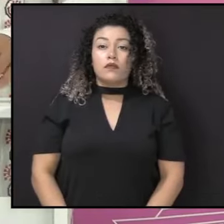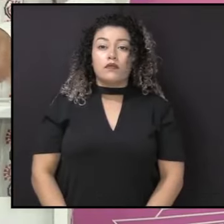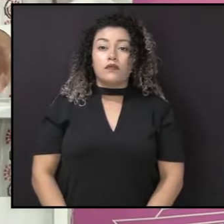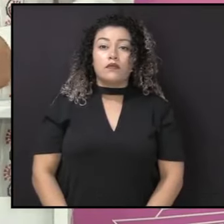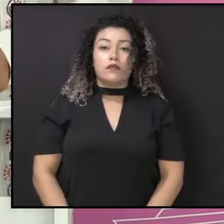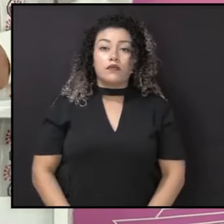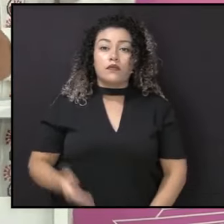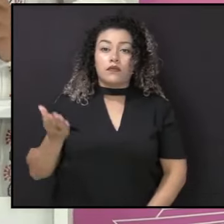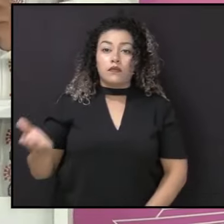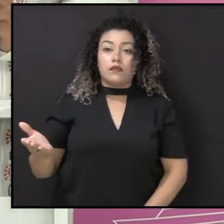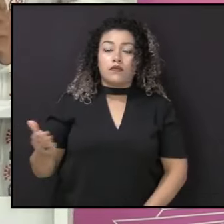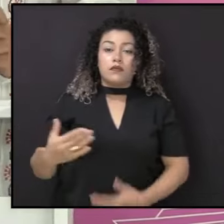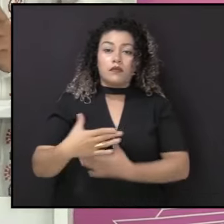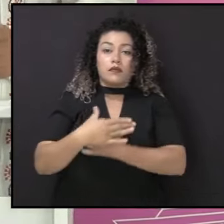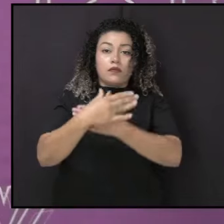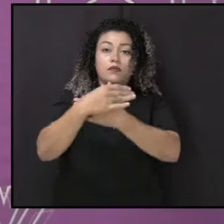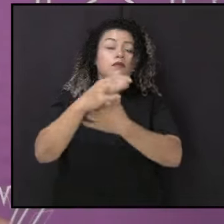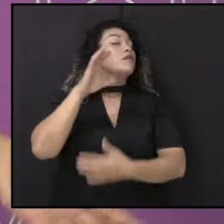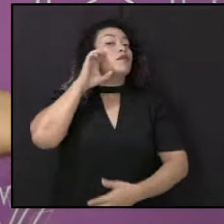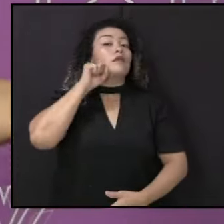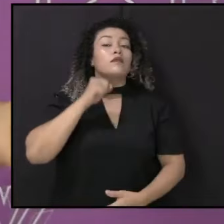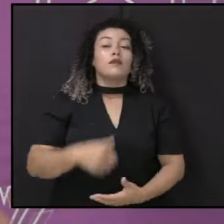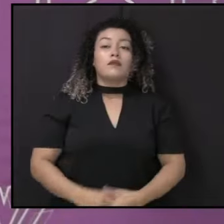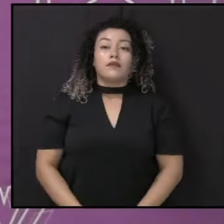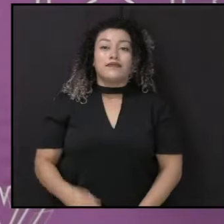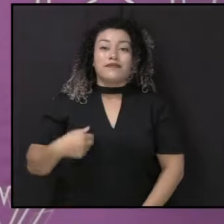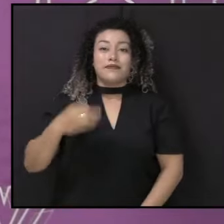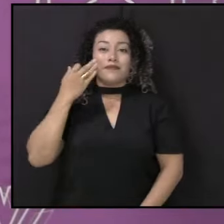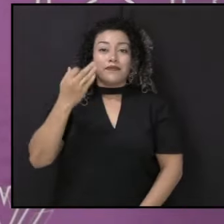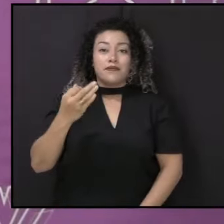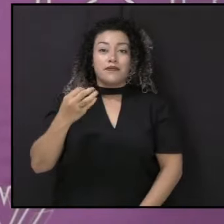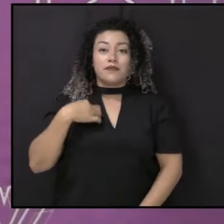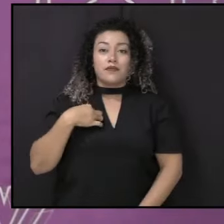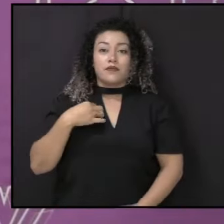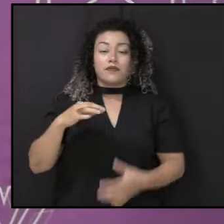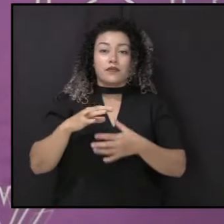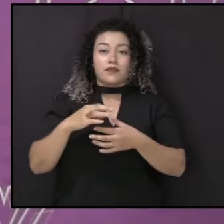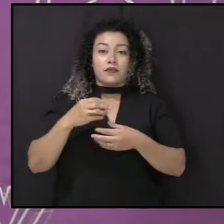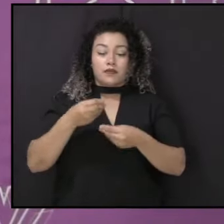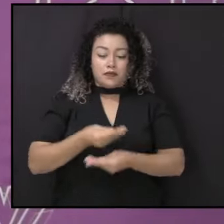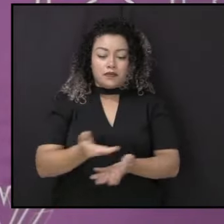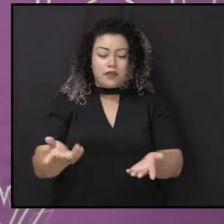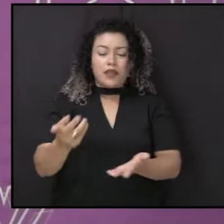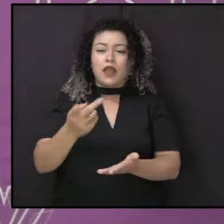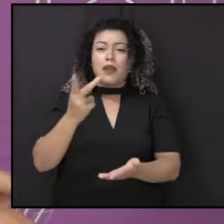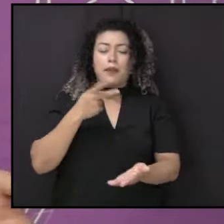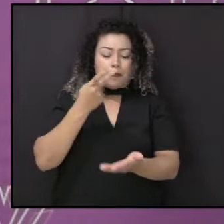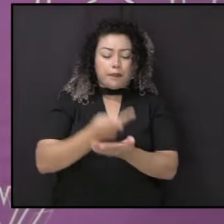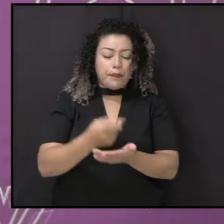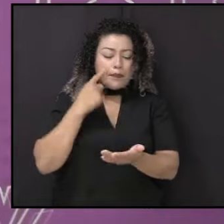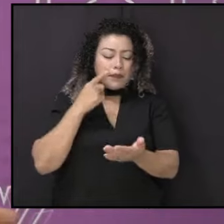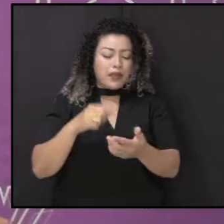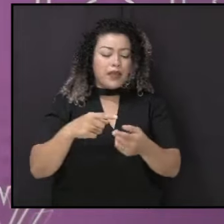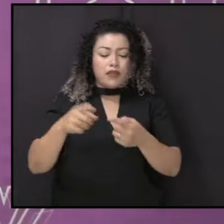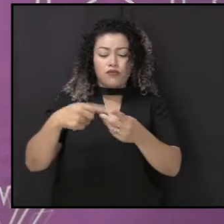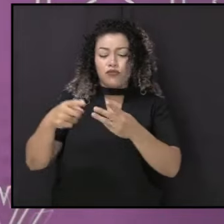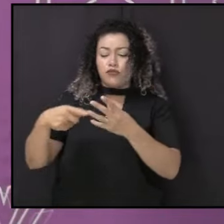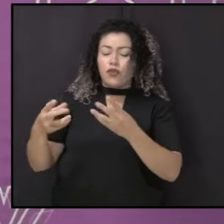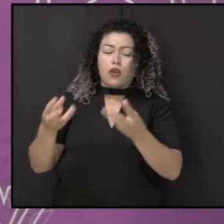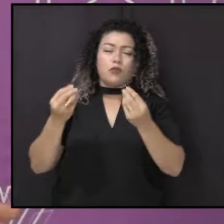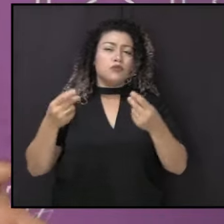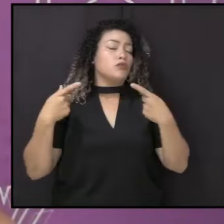Adelante. Adelante, candidata de Movimiento Ciudadano. Aprovecho el tiempo para poder seguir hablando de mis propuestas. No nada más mías, sino de Yuriko, de Irán,